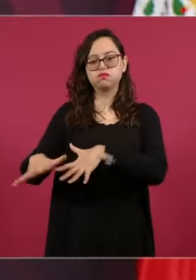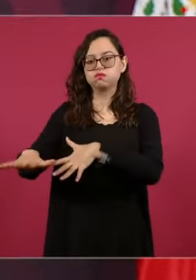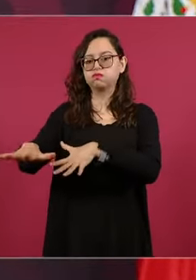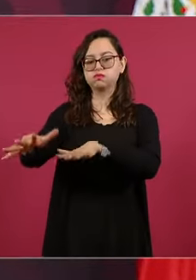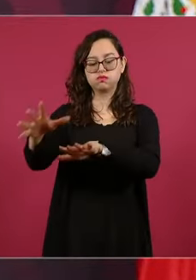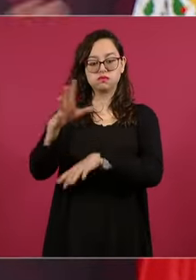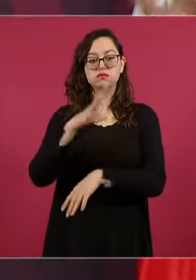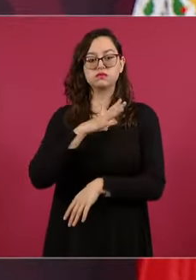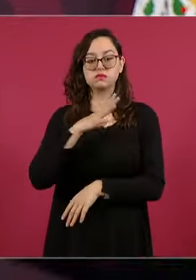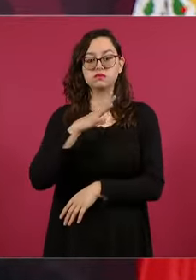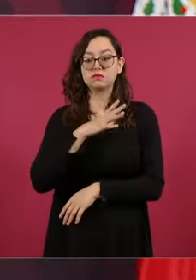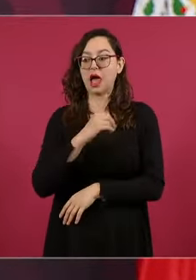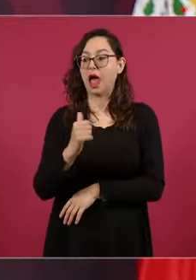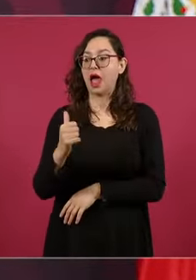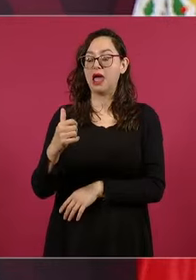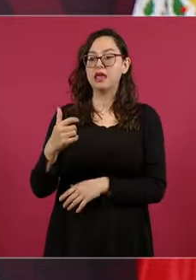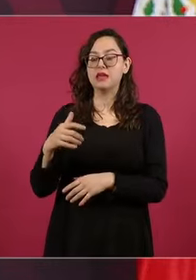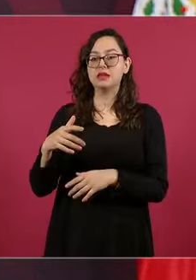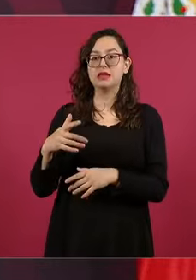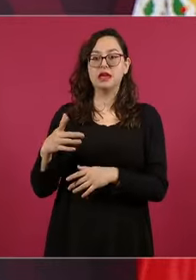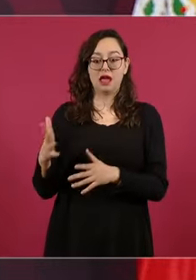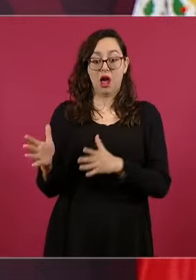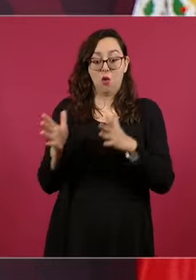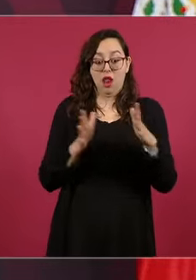enfrente, atrás una laguna